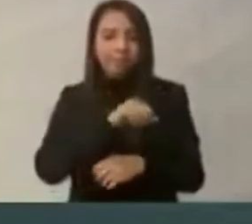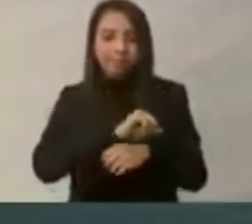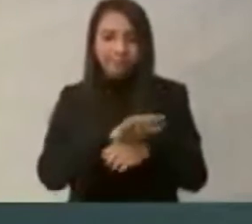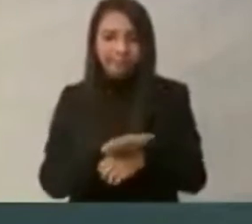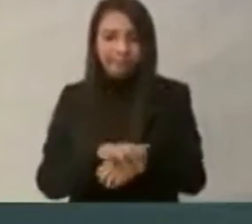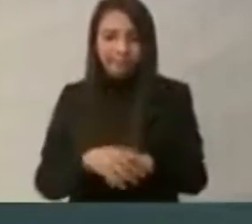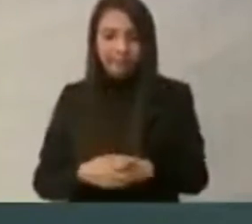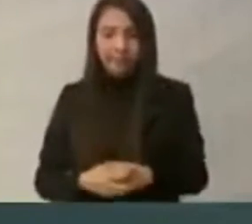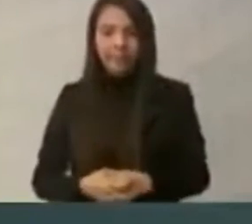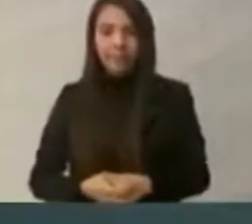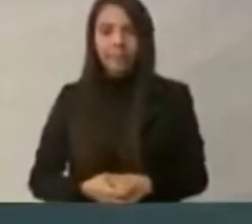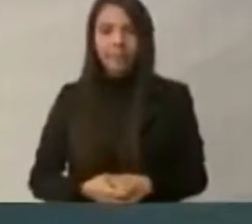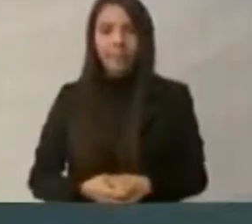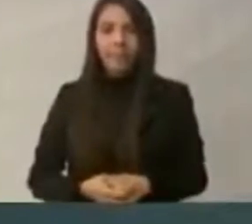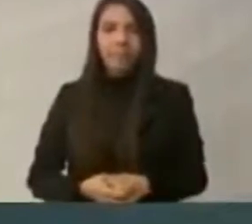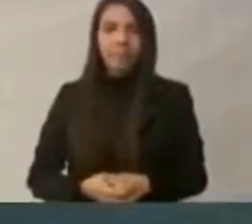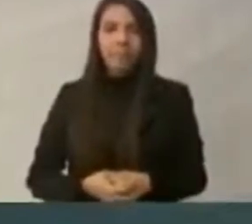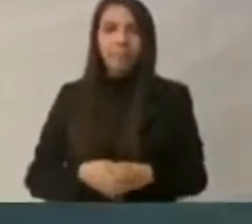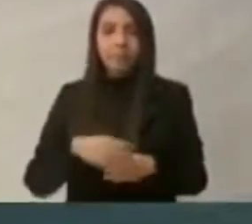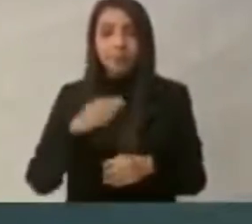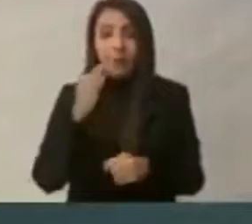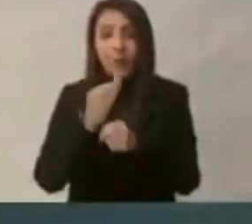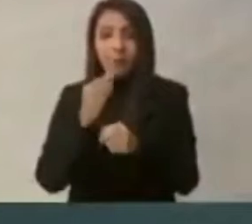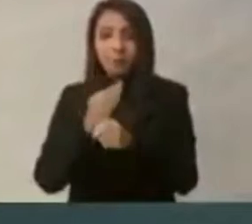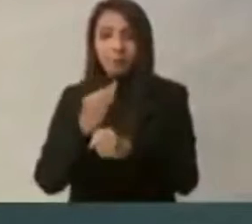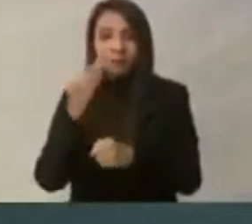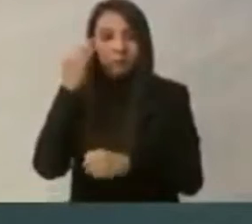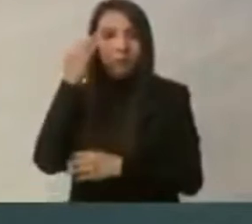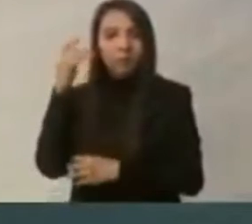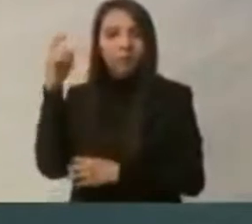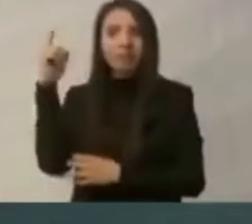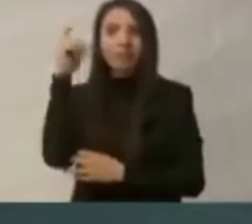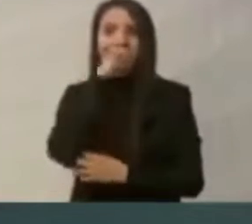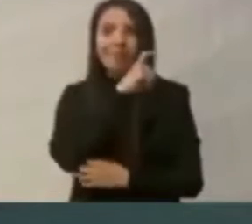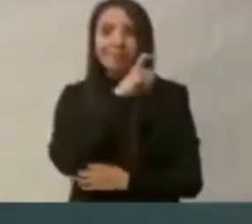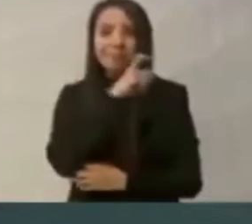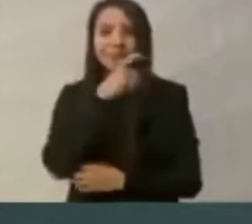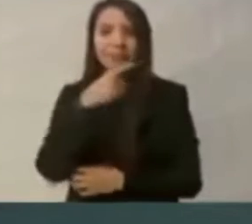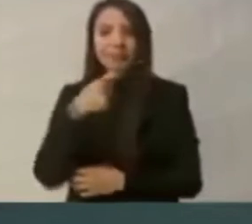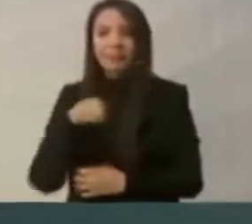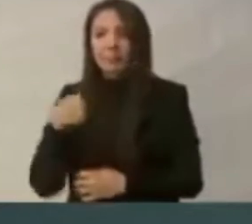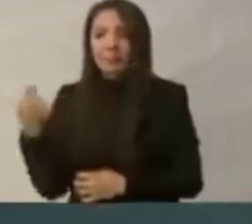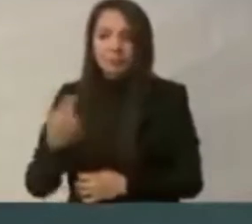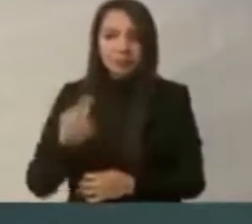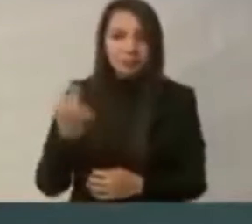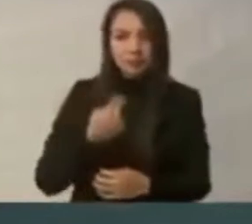En momentos difíciles, cuando más necesitamos el apoyo,